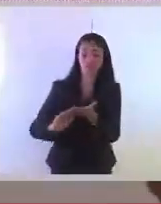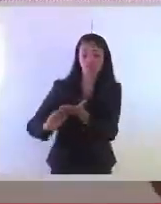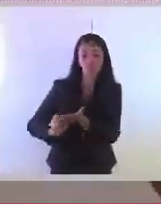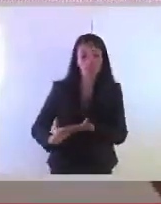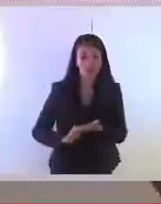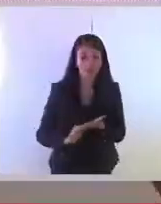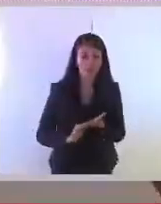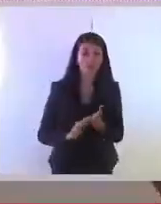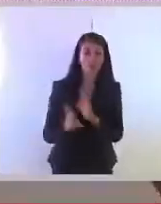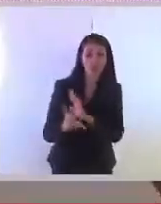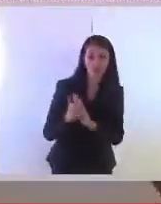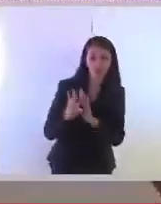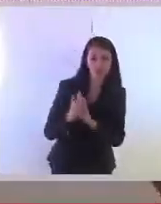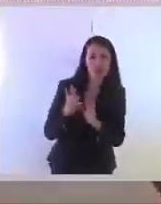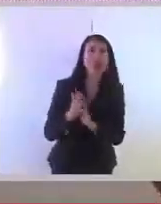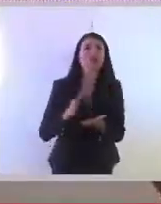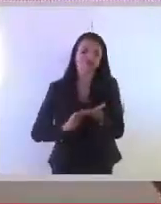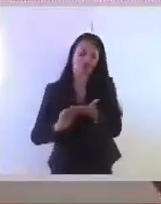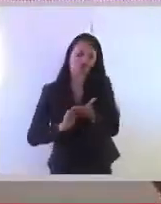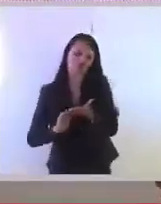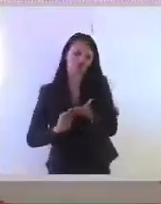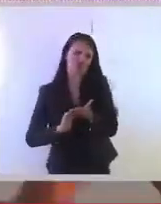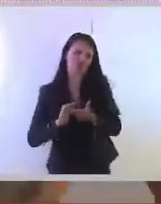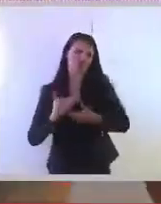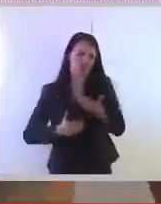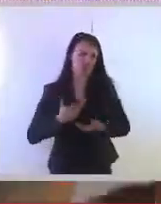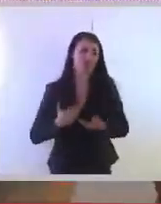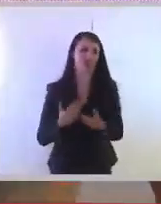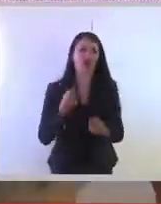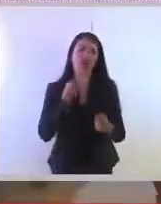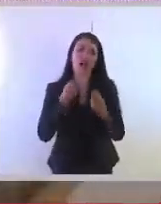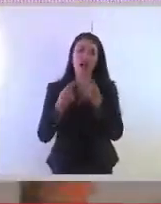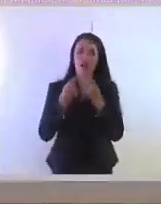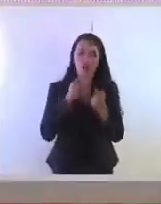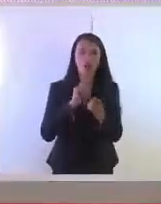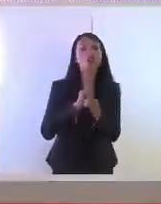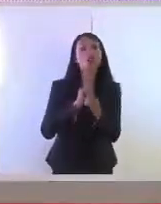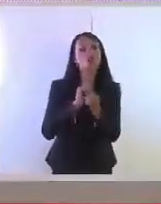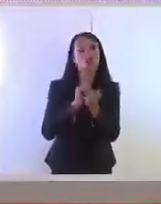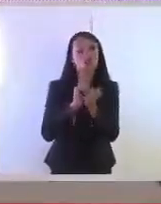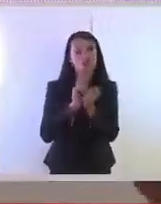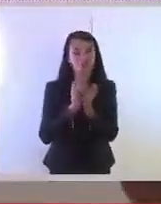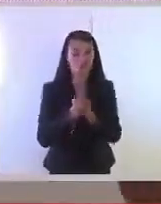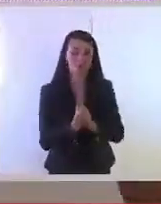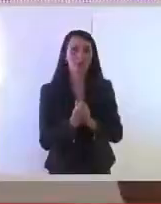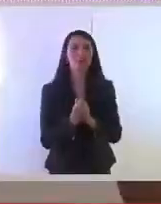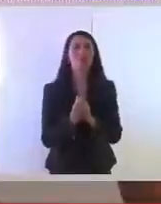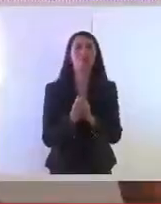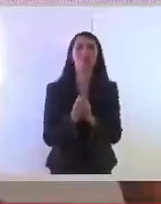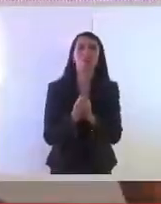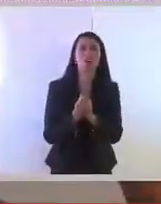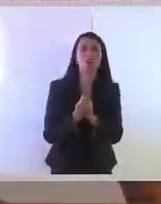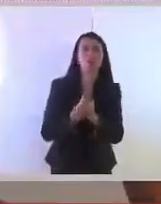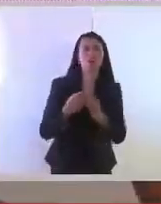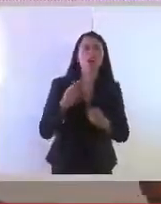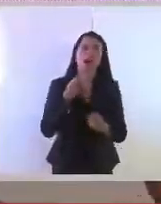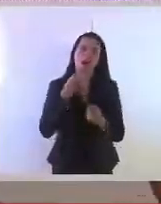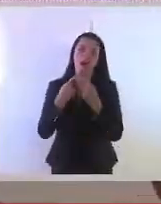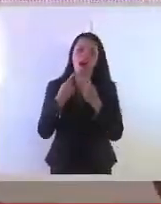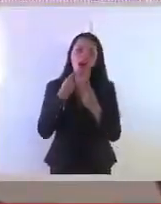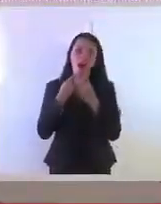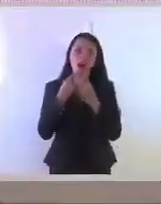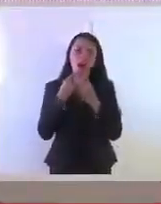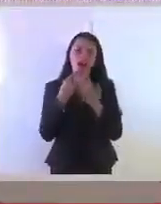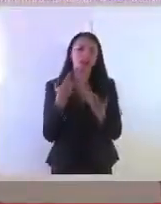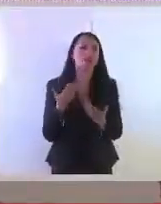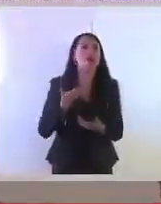cuenten con que los resolvemos. Nuestro diálogo cambia total. No vamos a pasar de un diálogo en el que